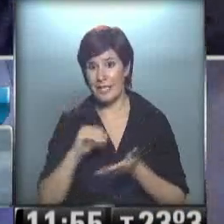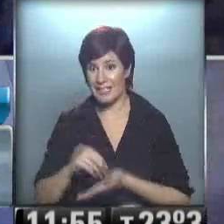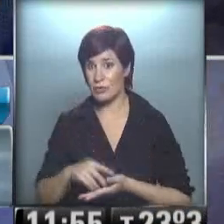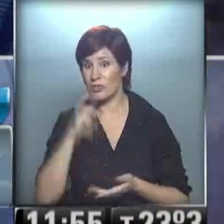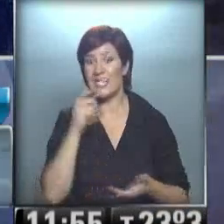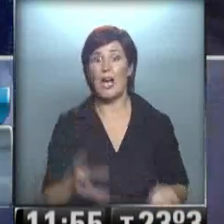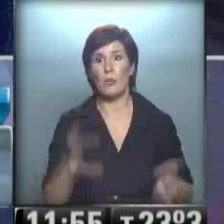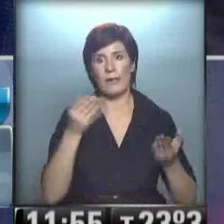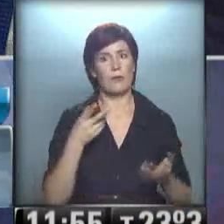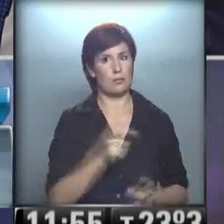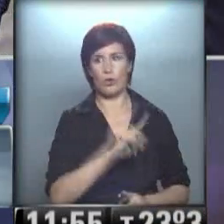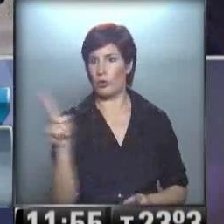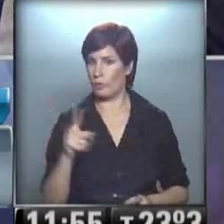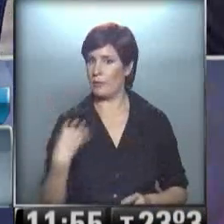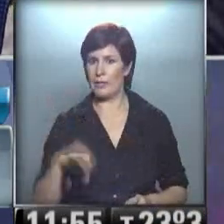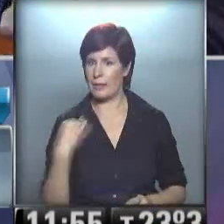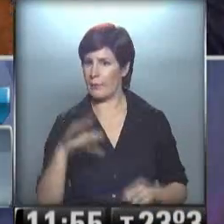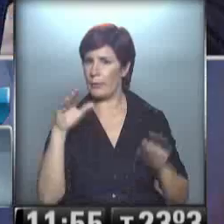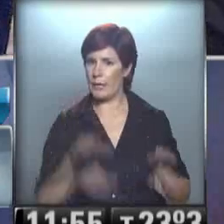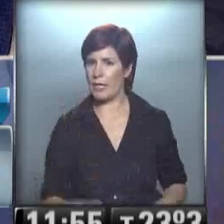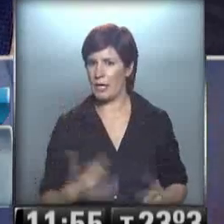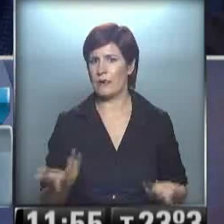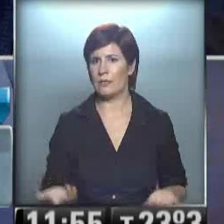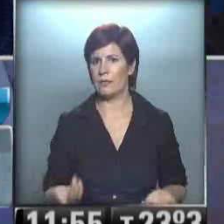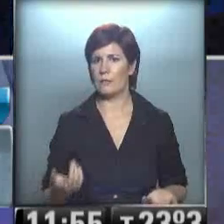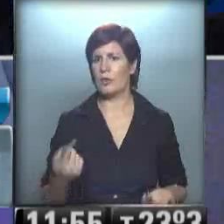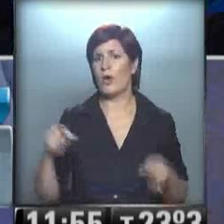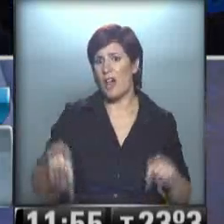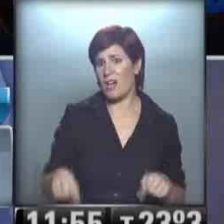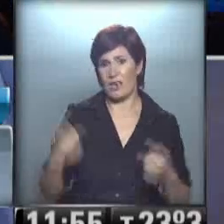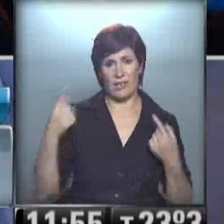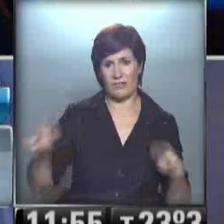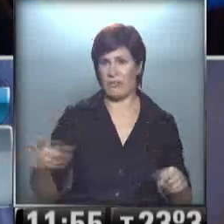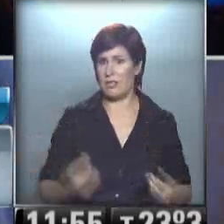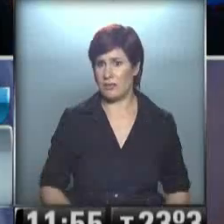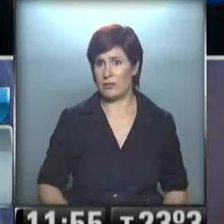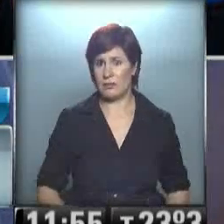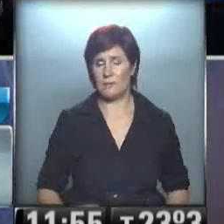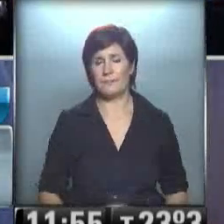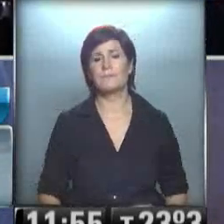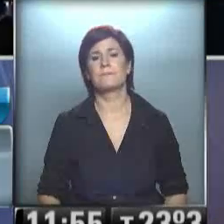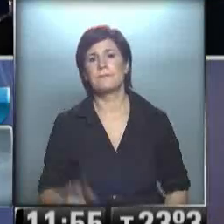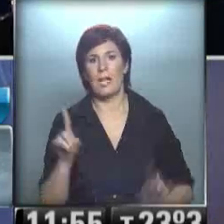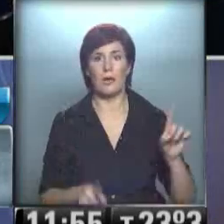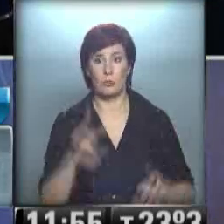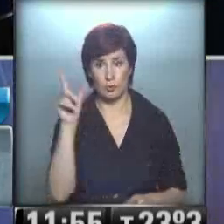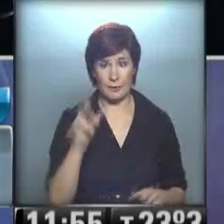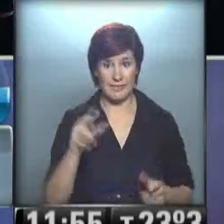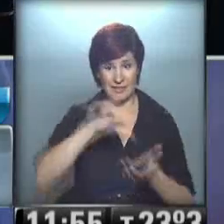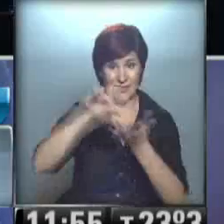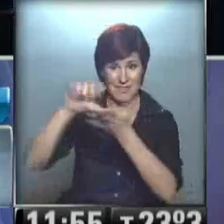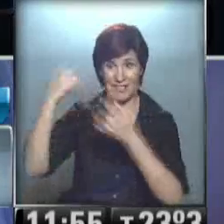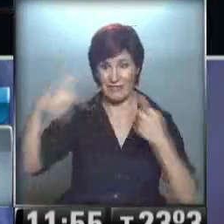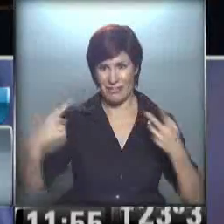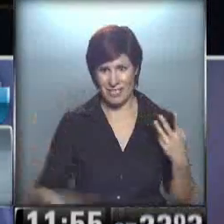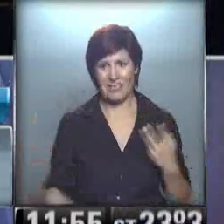un protagonismo que parecería que no se lo apoya desde algunos sectores aquí. Hay, en ese sentido, algunos países tienen la ventaja de que tienen una